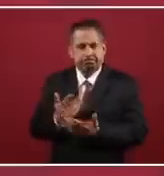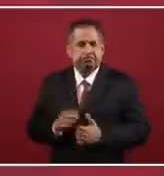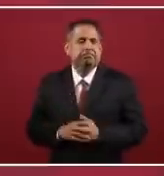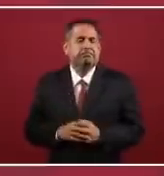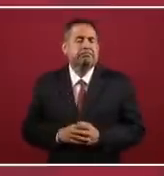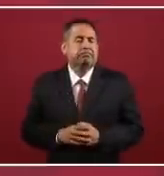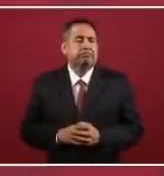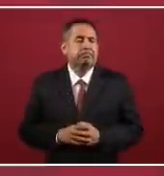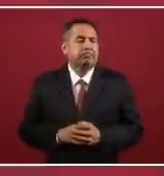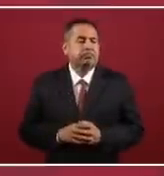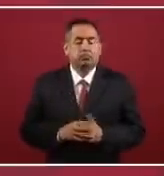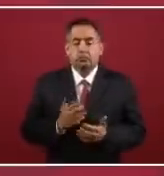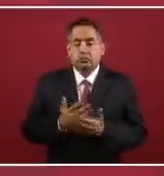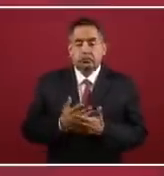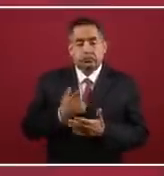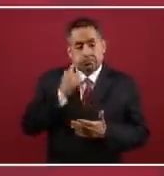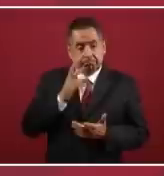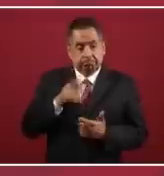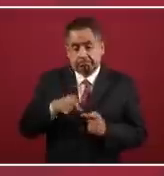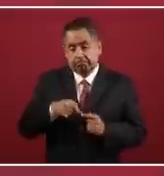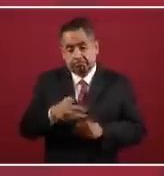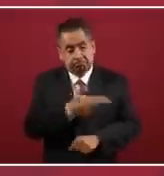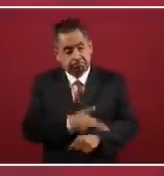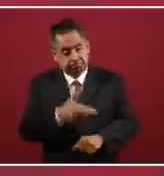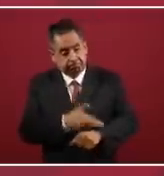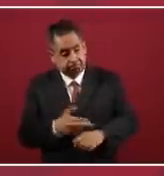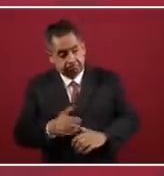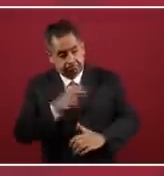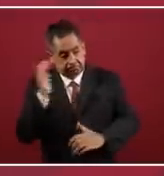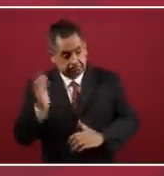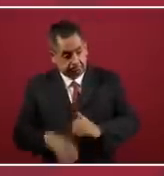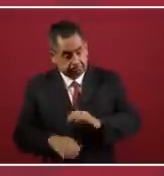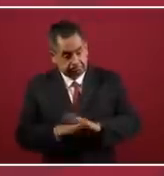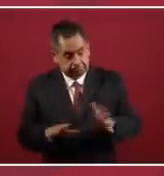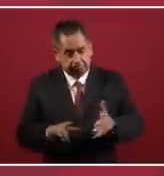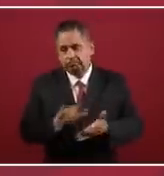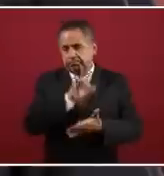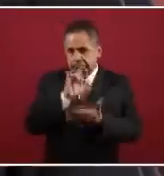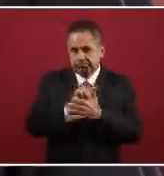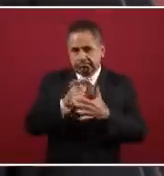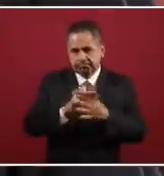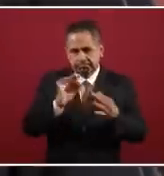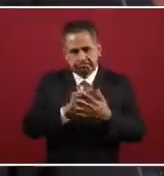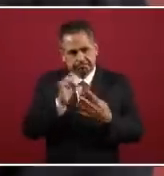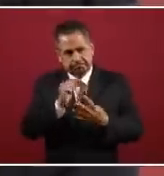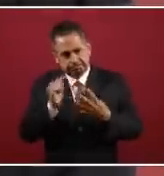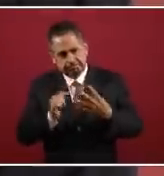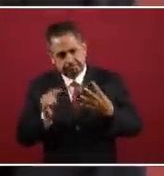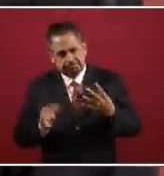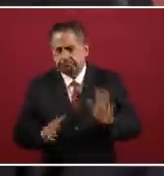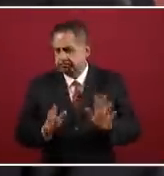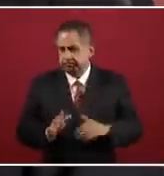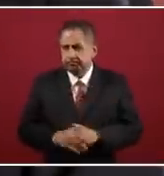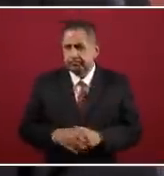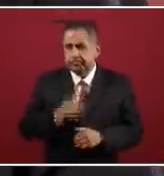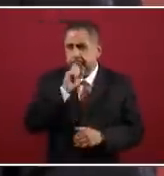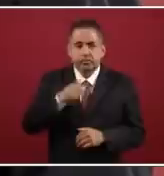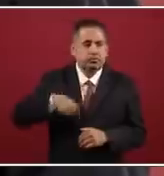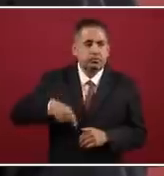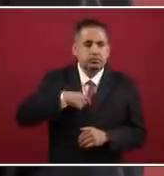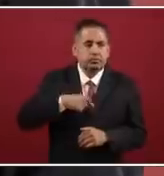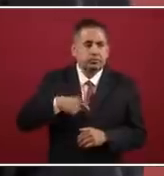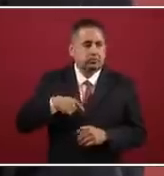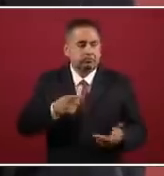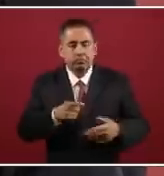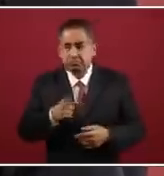que se agote todo el procedimiento legal. Lo mismo, no queremos dar